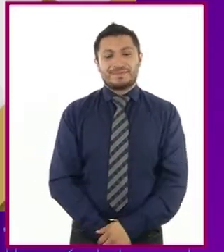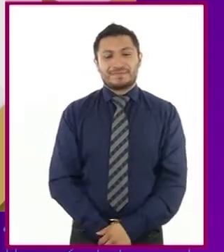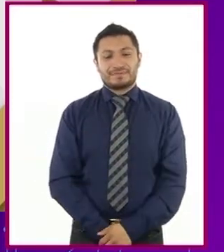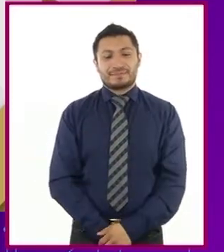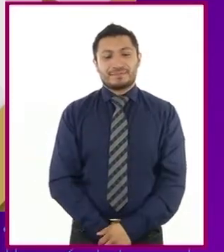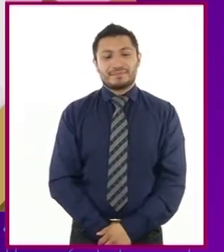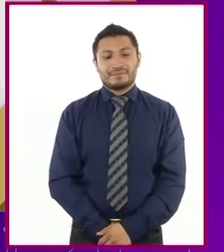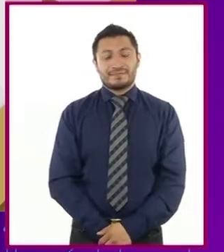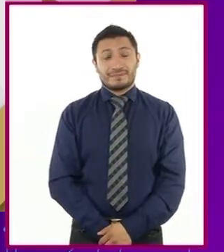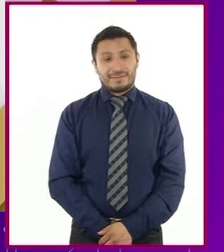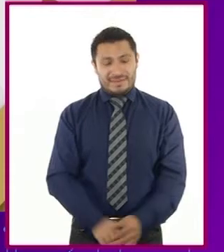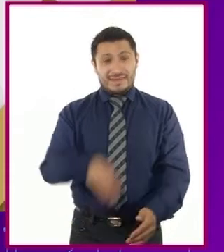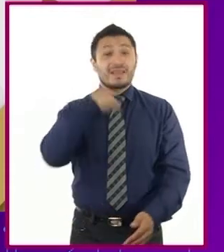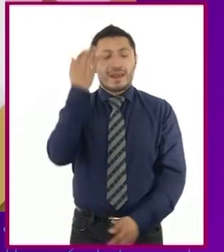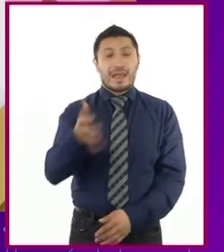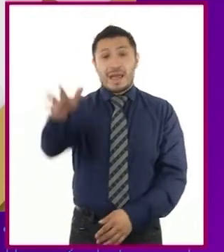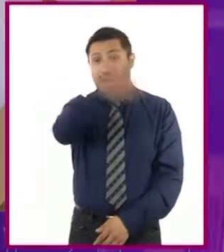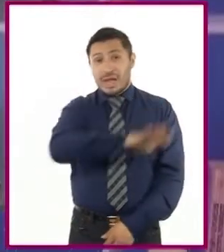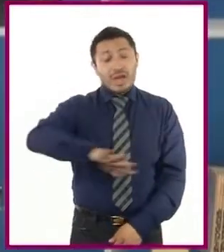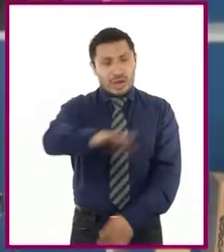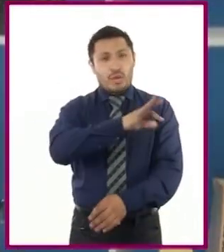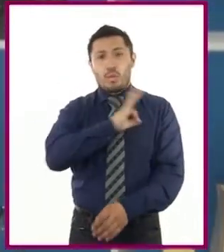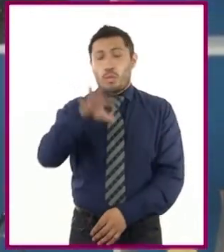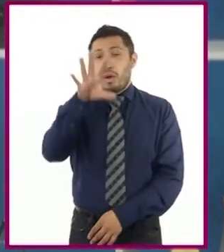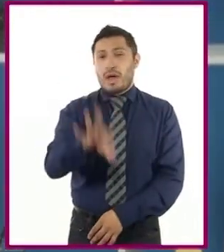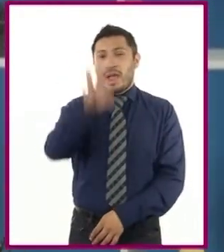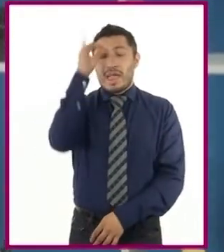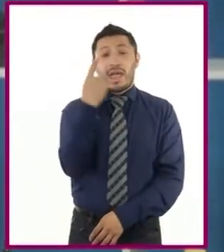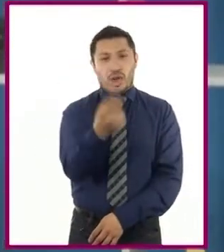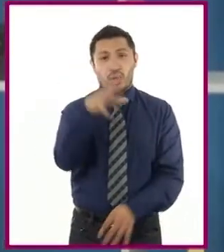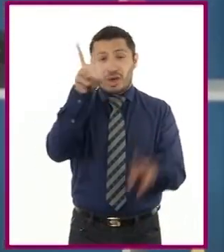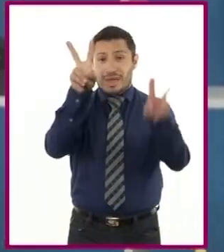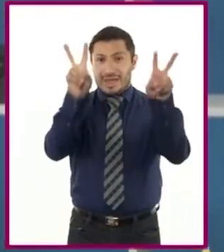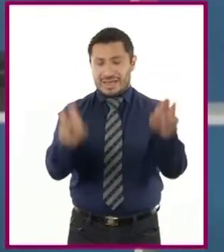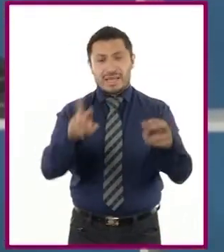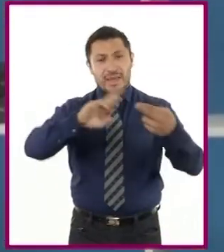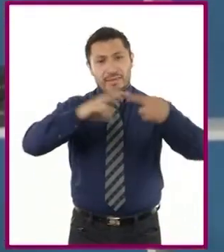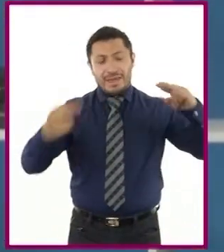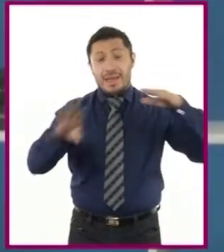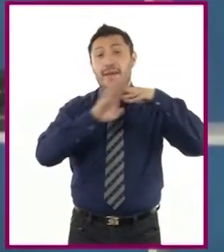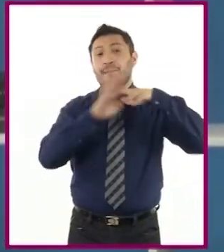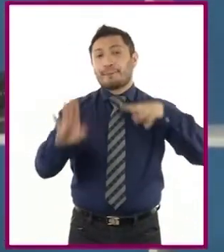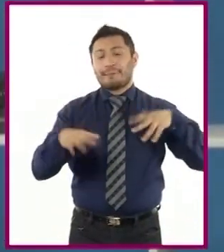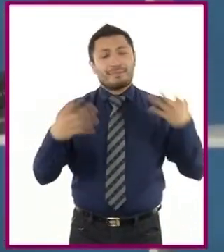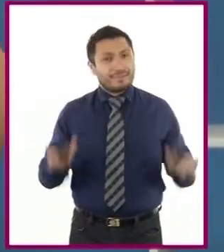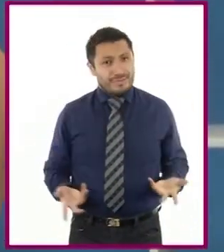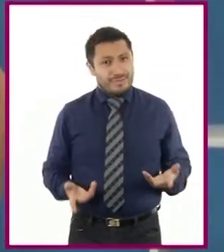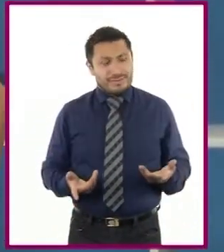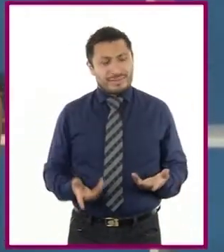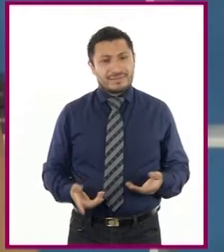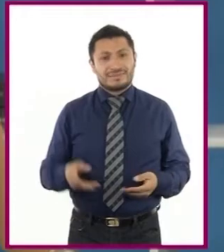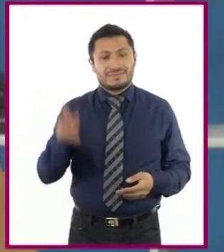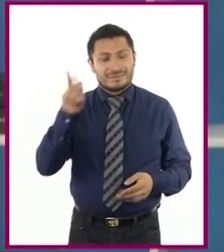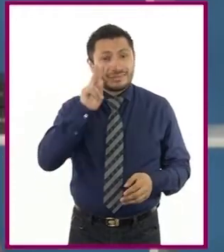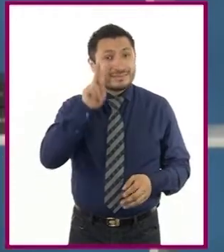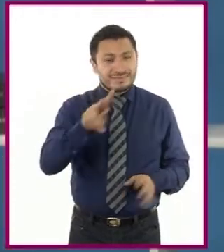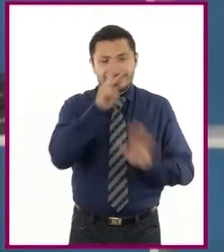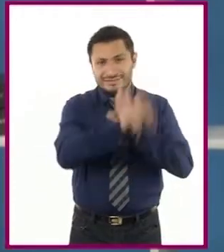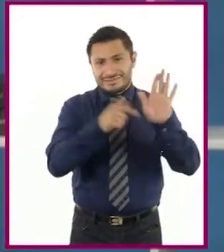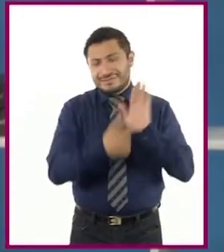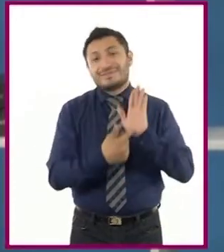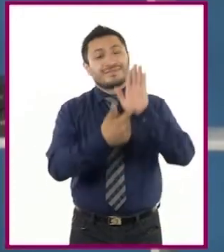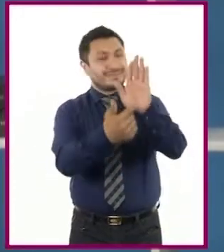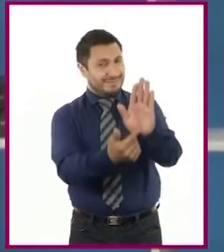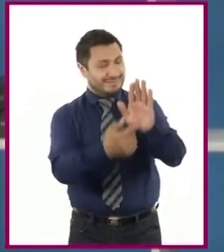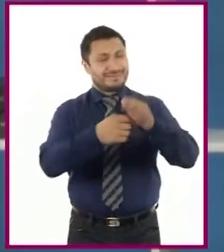Y como queremos que todas y todos puedan escoger un tema relacionado con la migración, veamos y escuchemos el